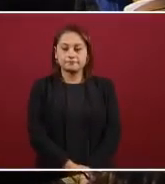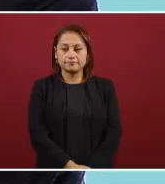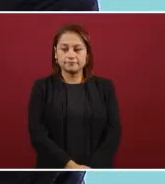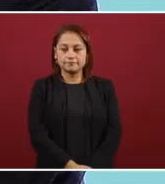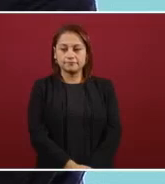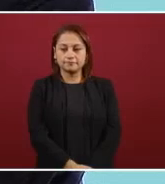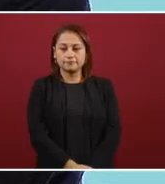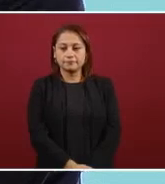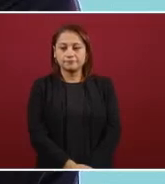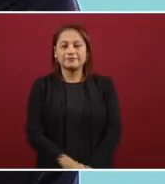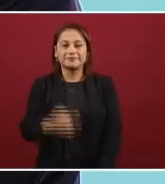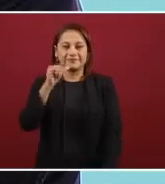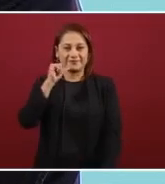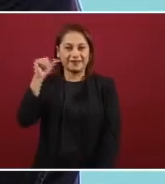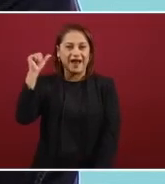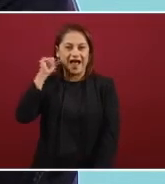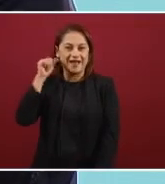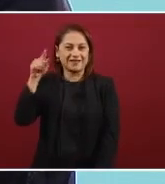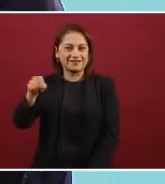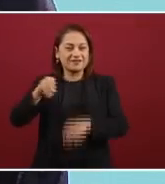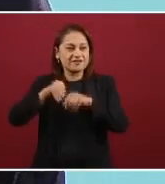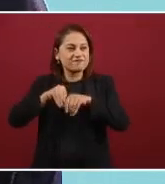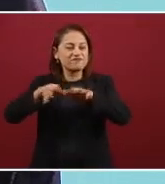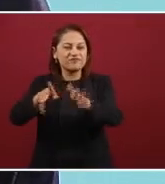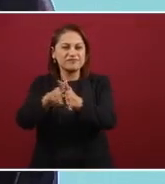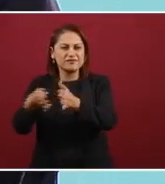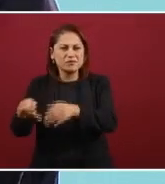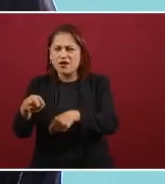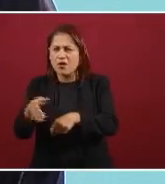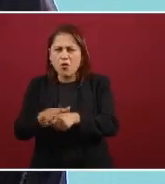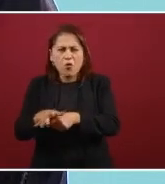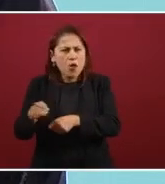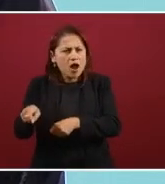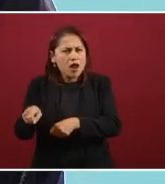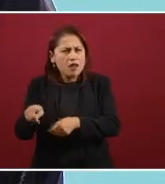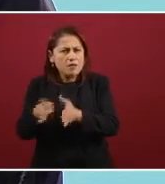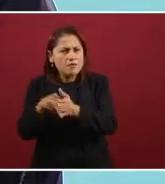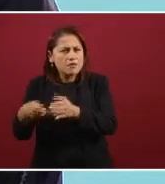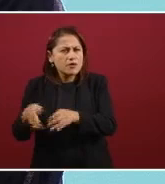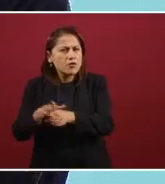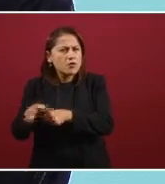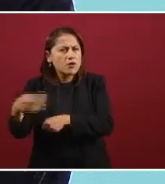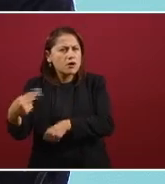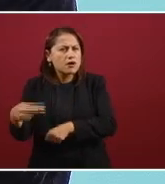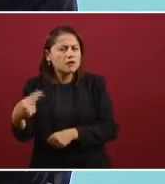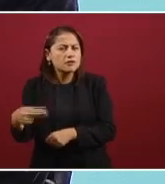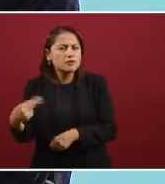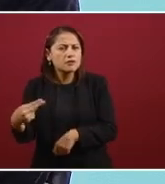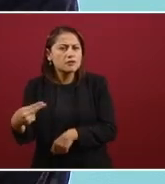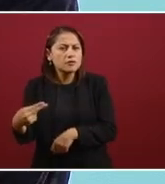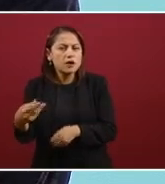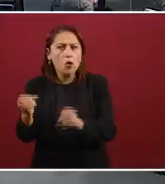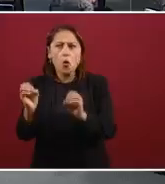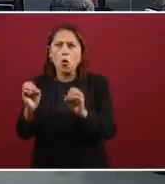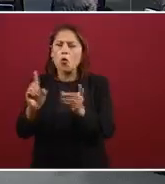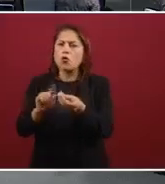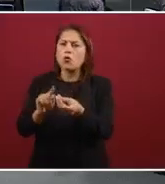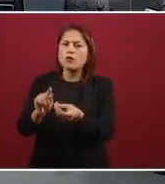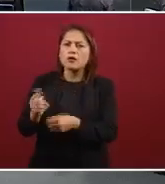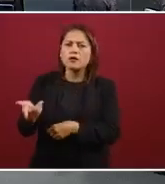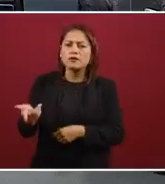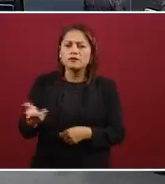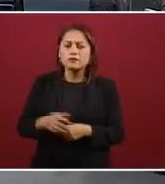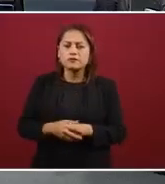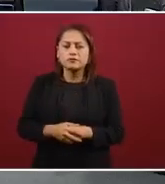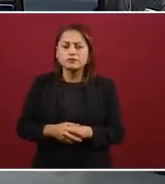Por la nota de ayer, ¿qué periódico fue el que sacó ayer esa nota o en qué medio fue? Vamos